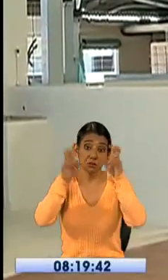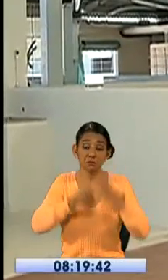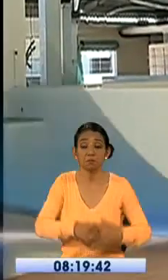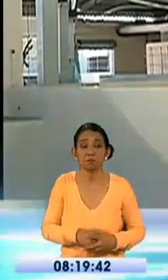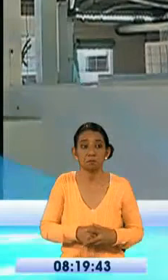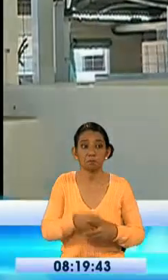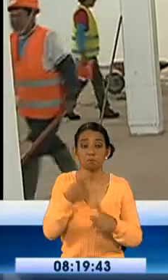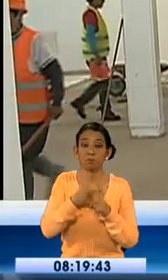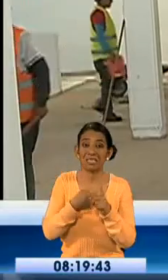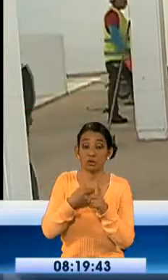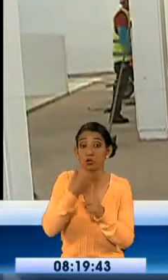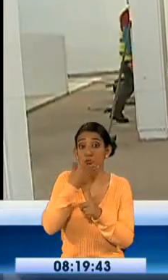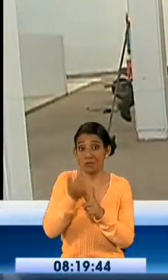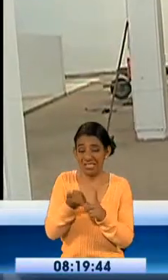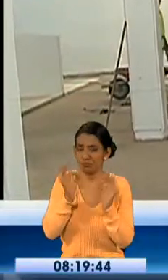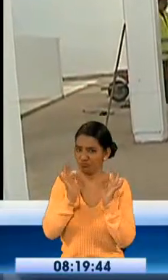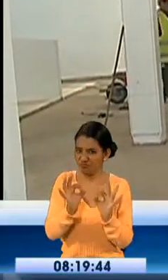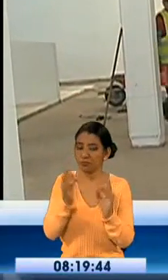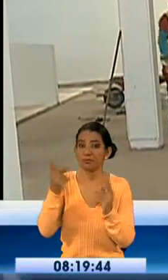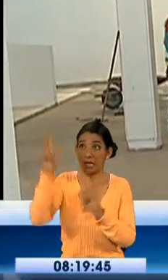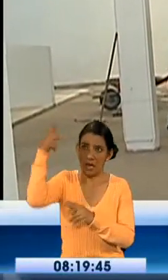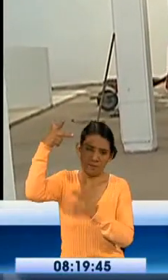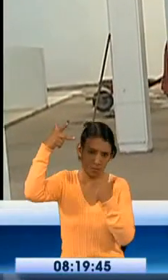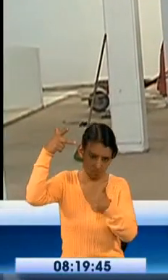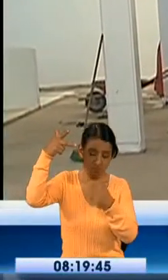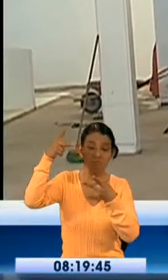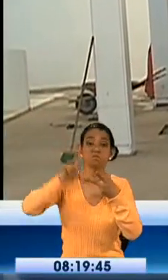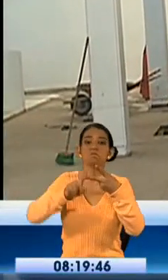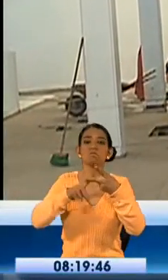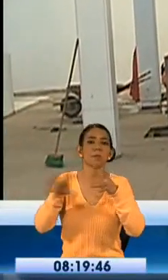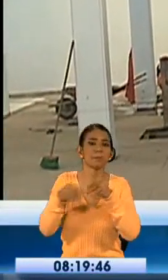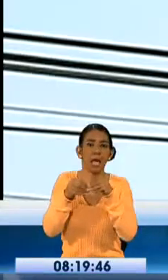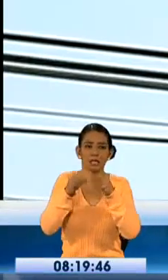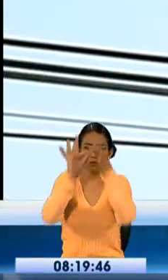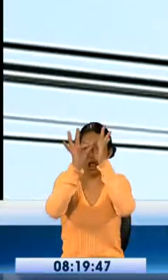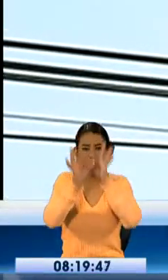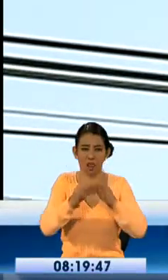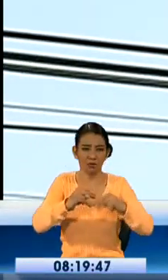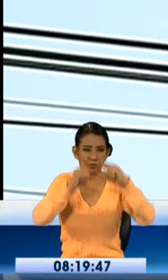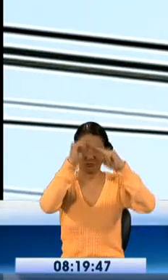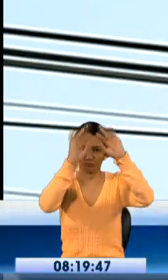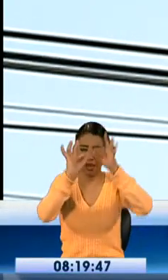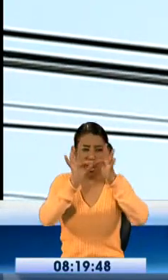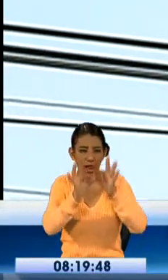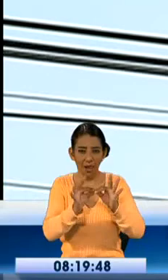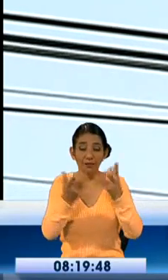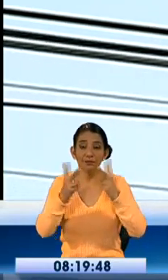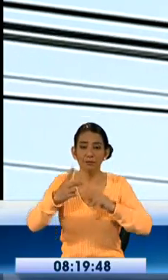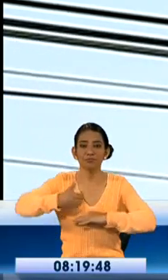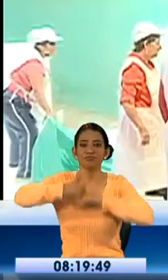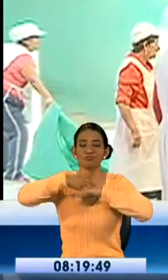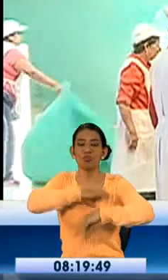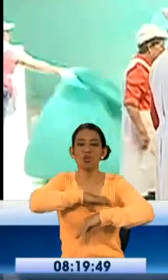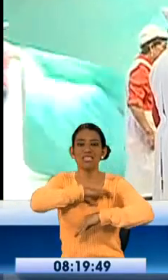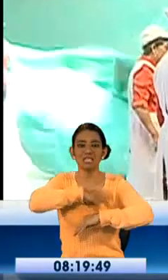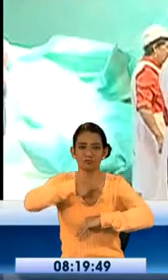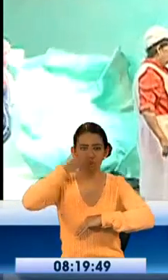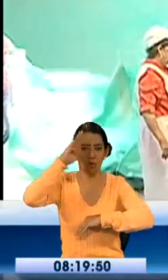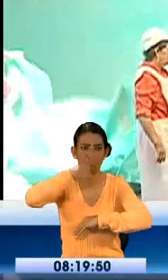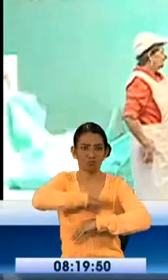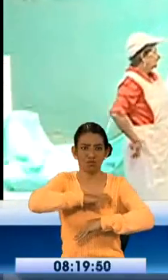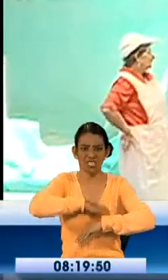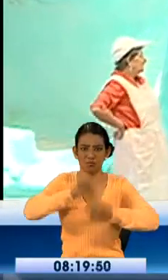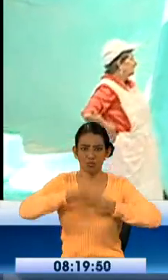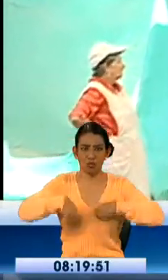los mercados, Rodas manifestó que también se ha invertido en la readecuación de la infraestructura y además se destinarán agentes metropolitanos para el control de la venta ambulante